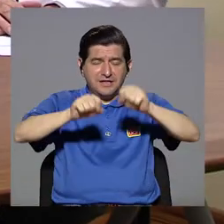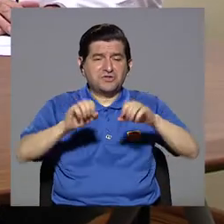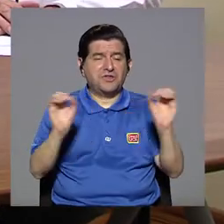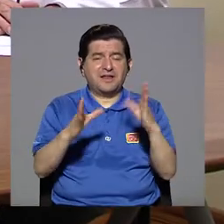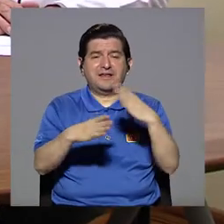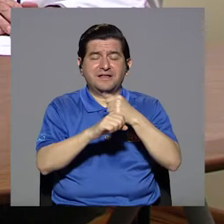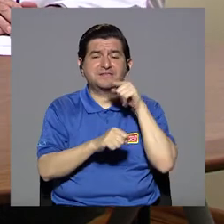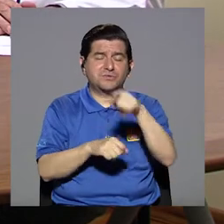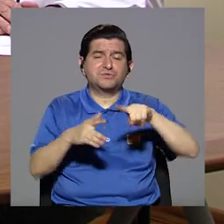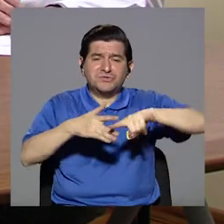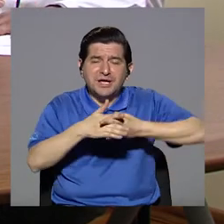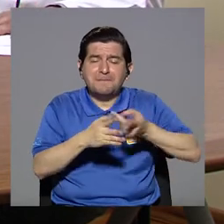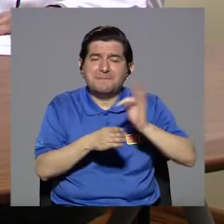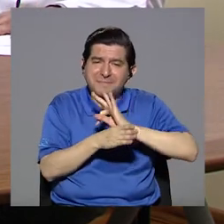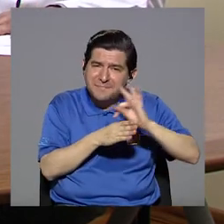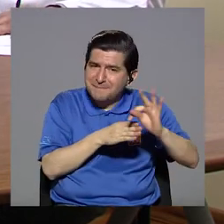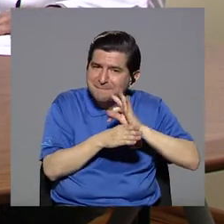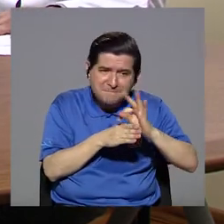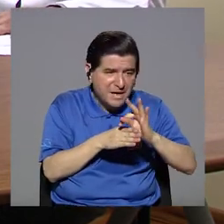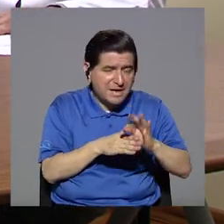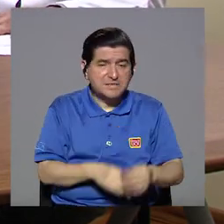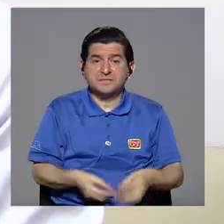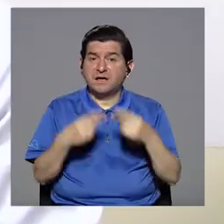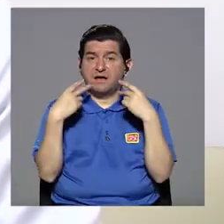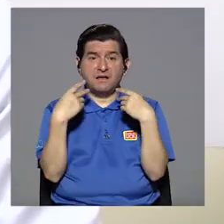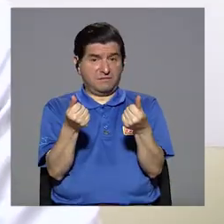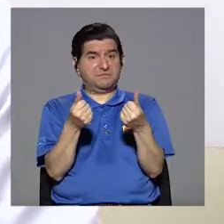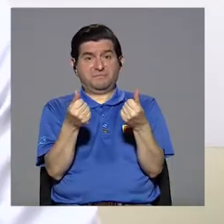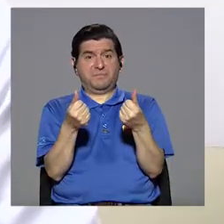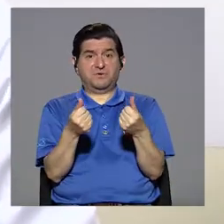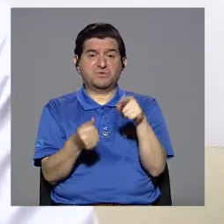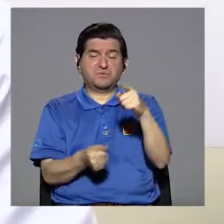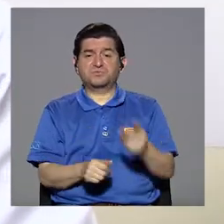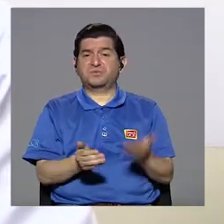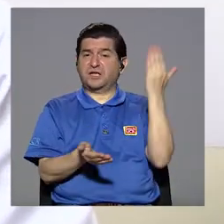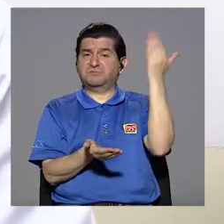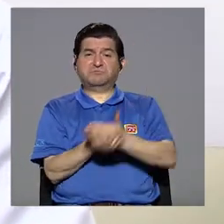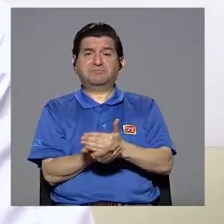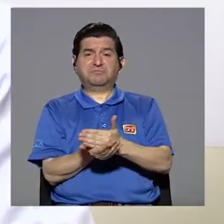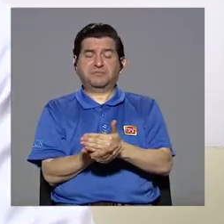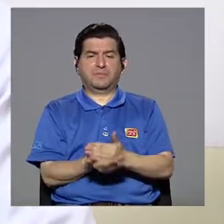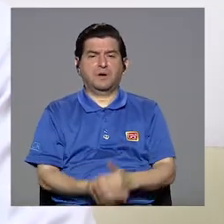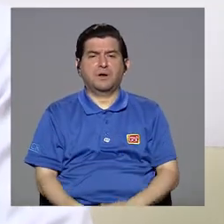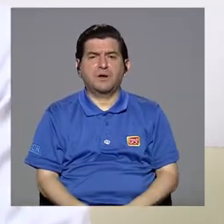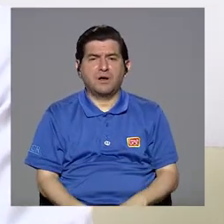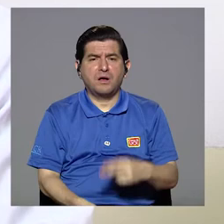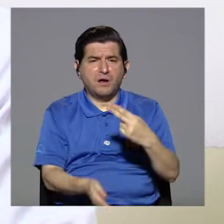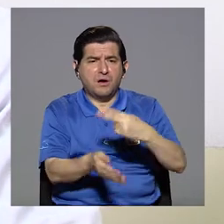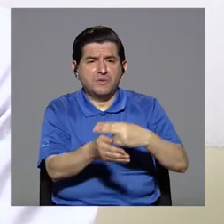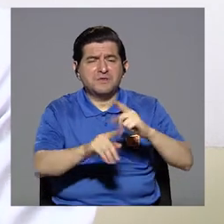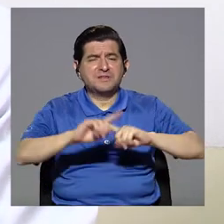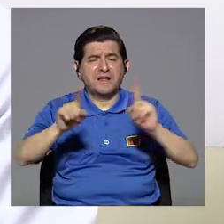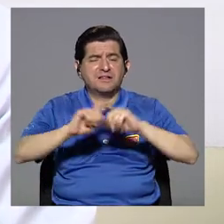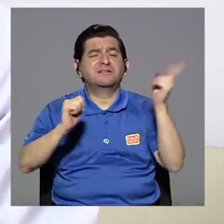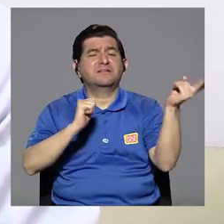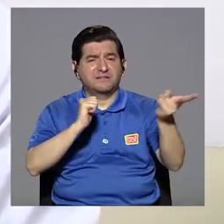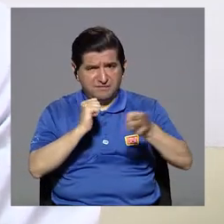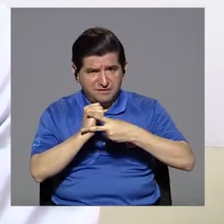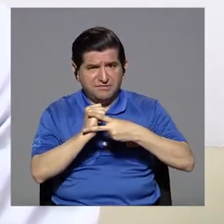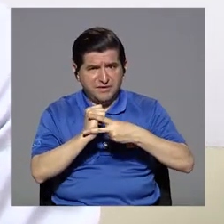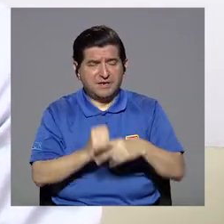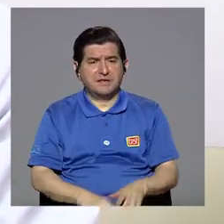sesiones porque nada se en bus con que usted empiece un tratamiento y de repente los suspenda el hospital en múltiples